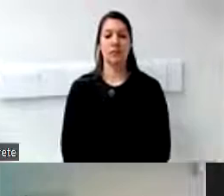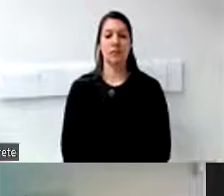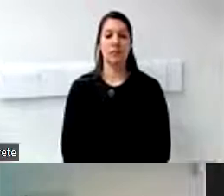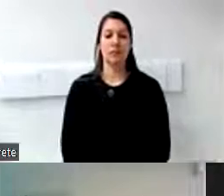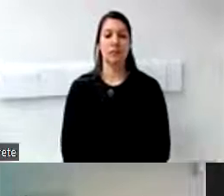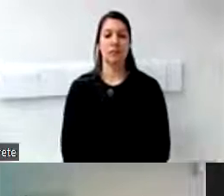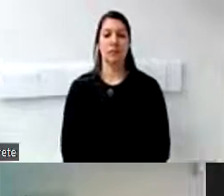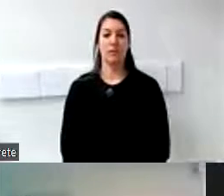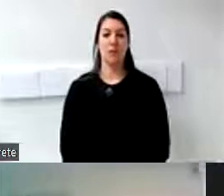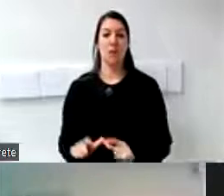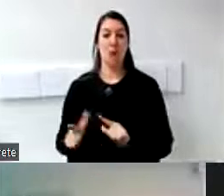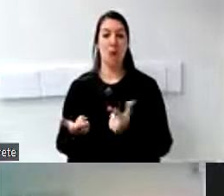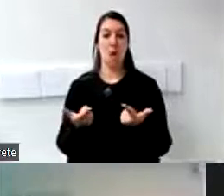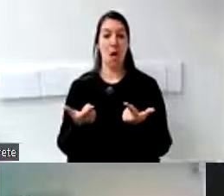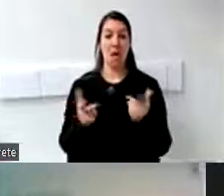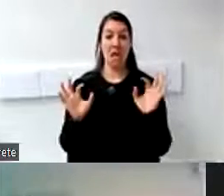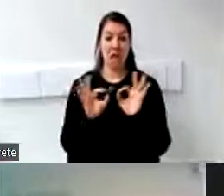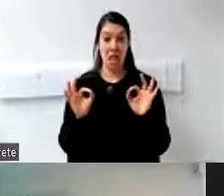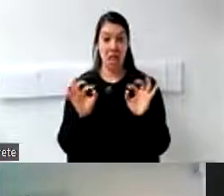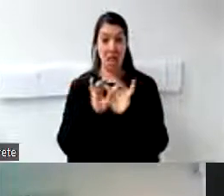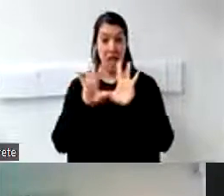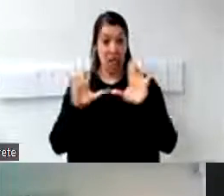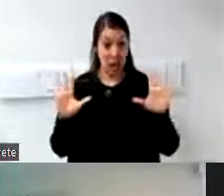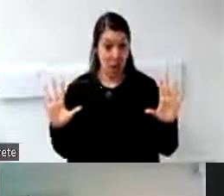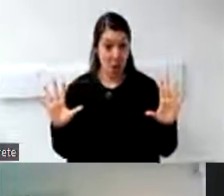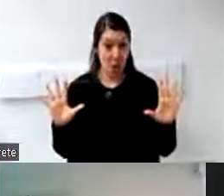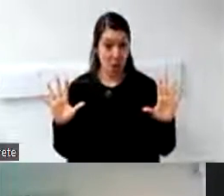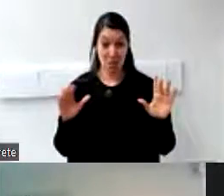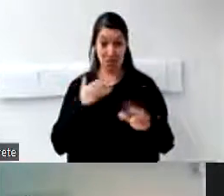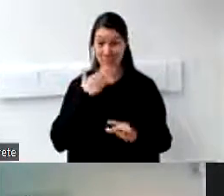¿No hay dudas? ¿Quedó todo claro o todo muy oscuro?